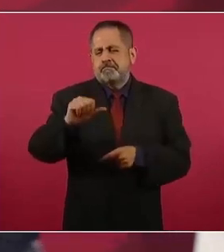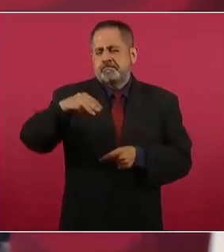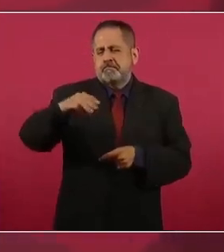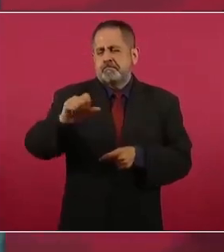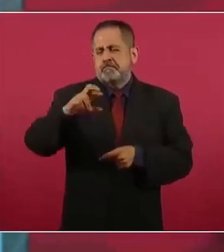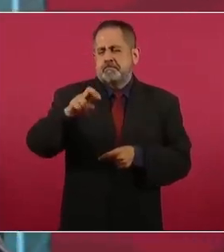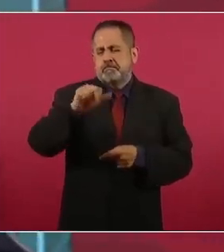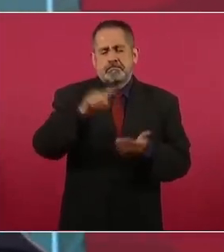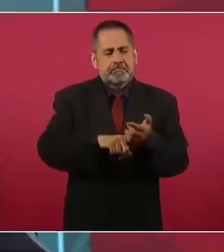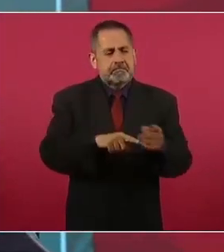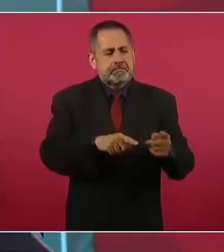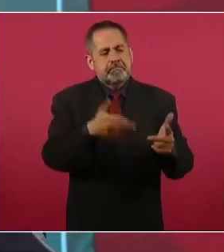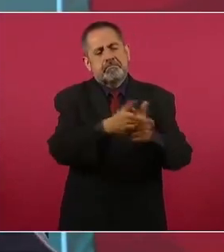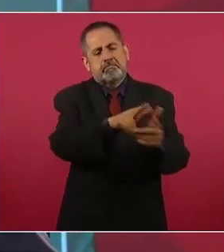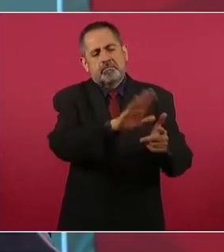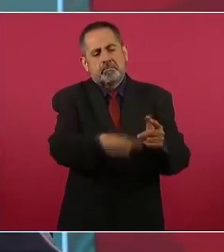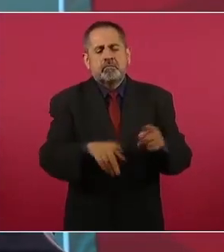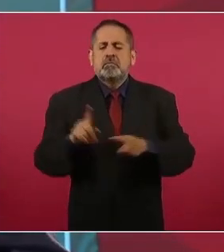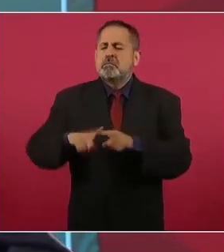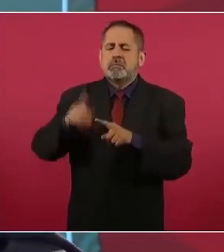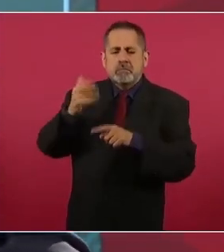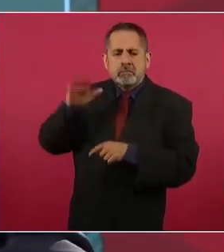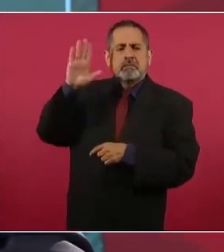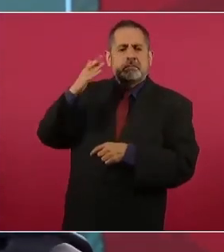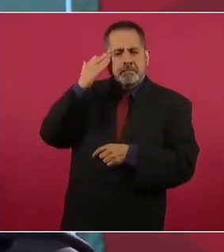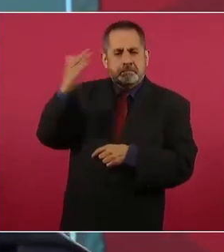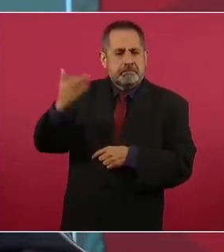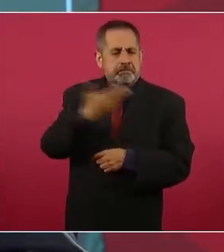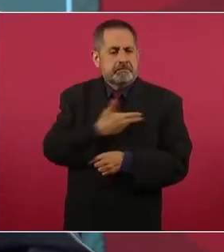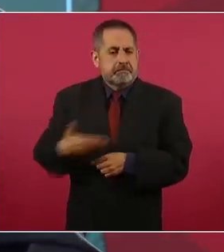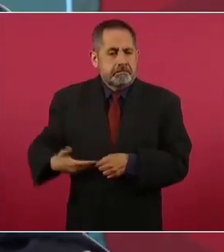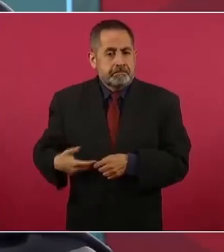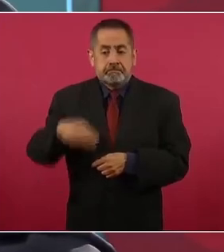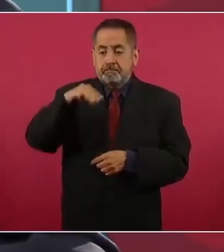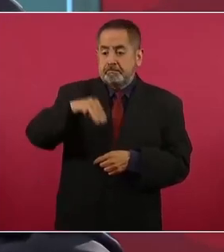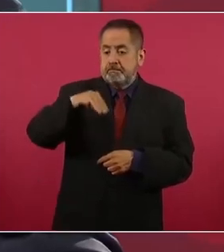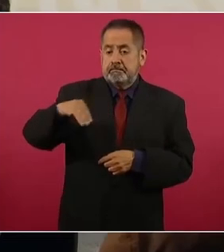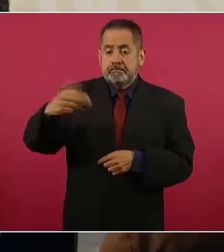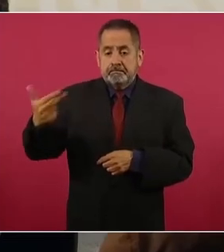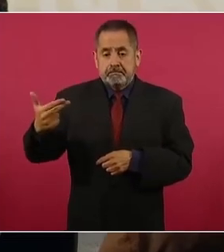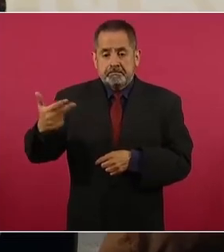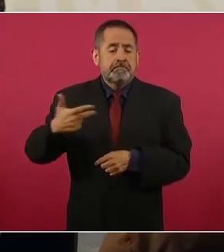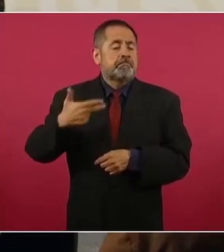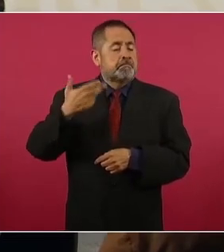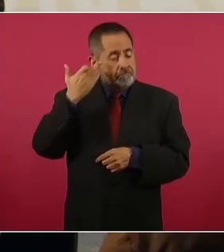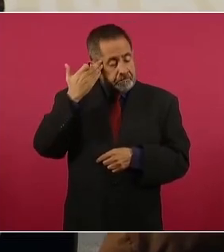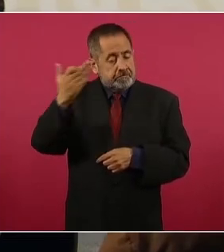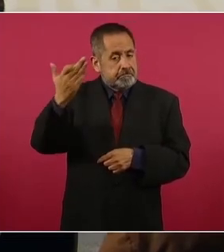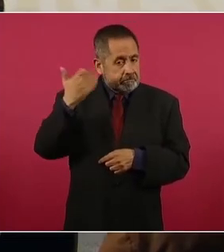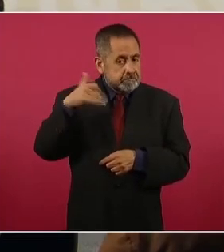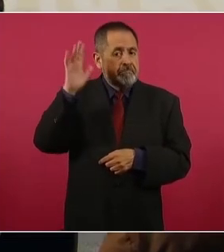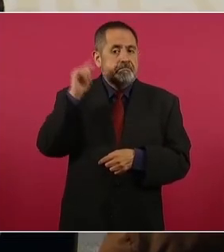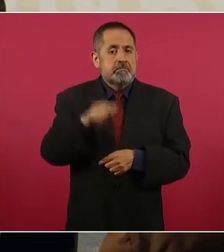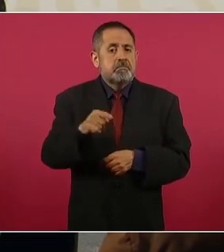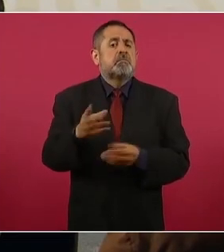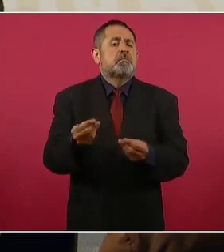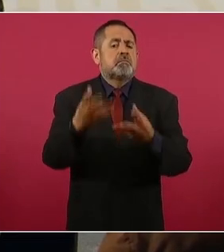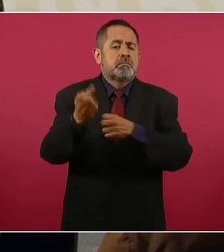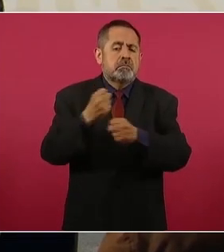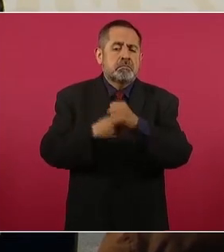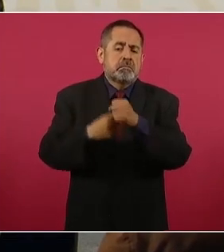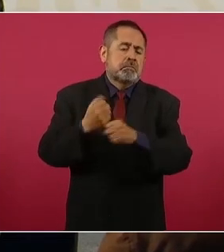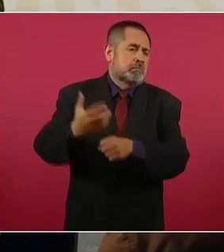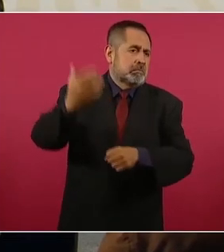¿quién era presidente? Miguel de la Madrid. Miguel de la Madrid. O sea, ¿cuántos años tiene eso?